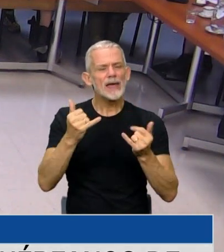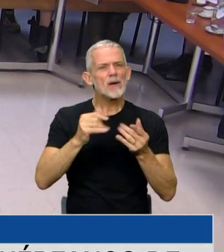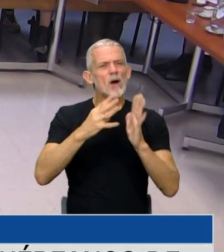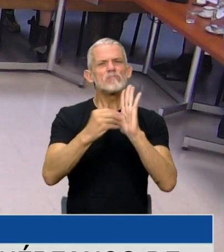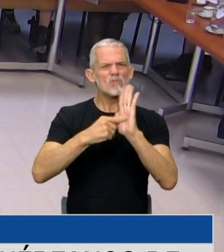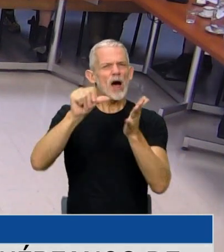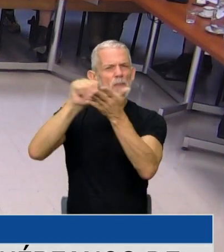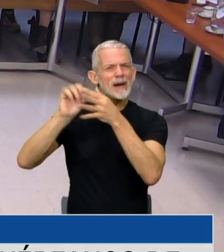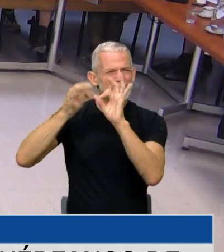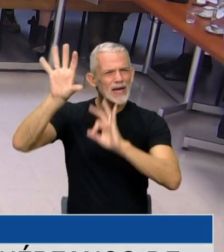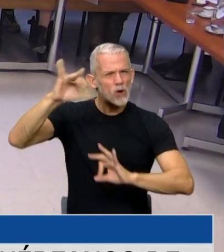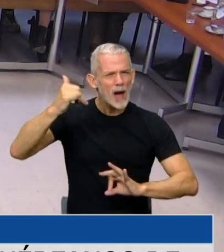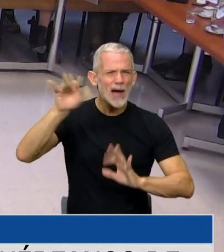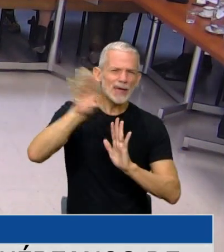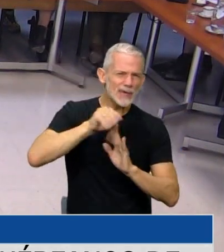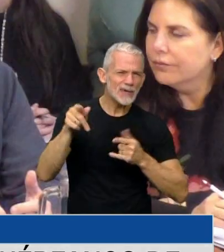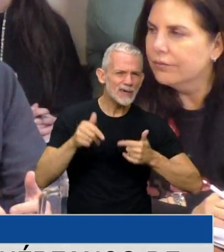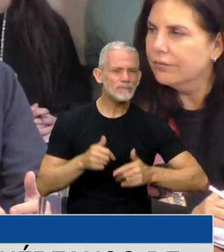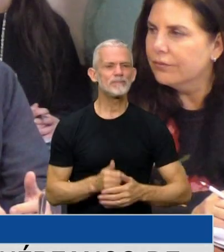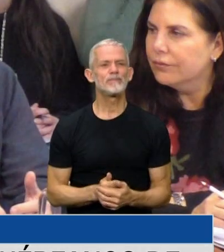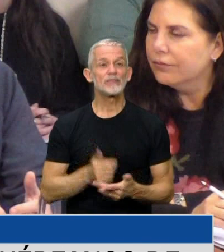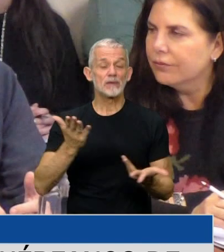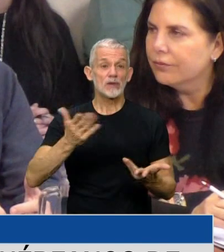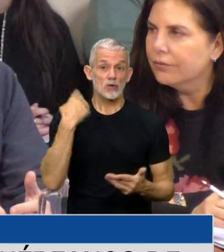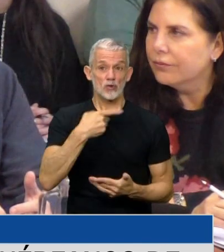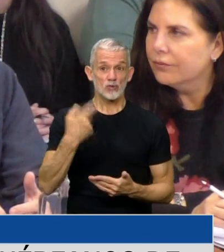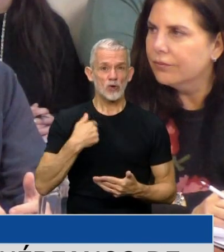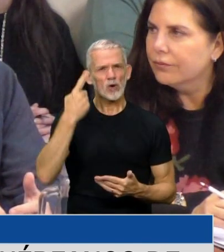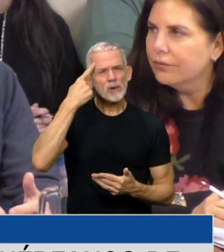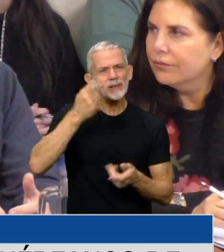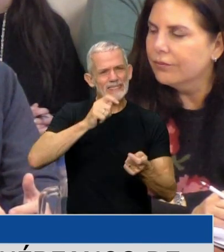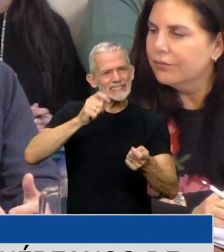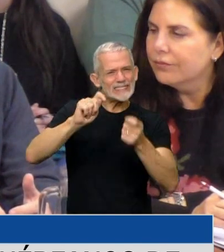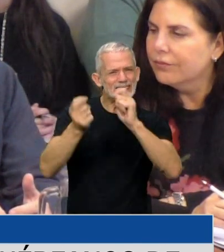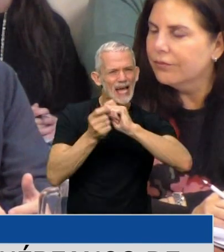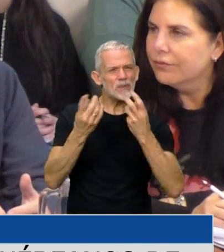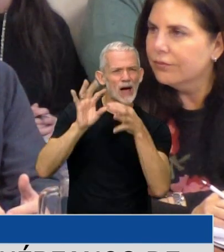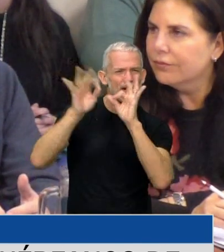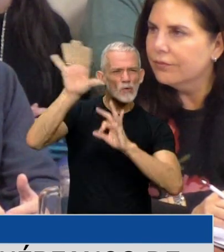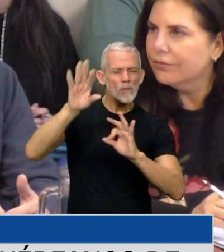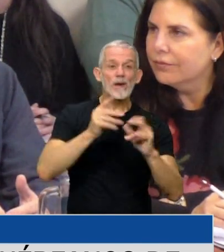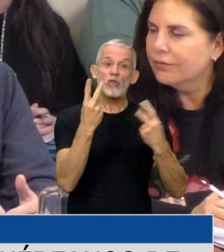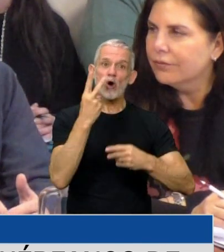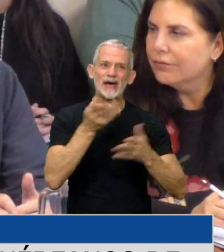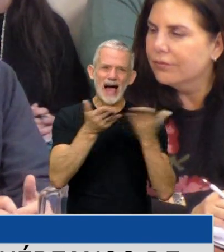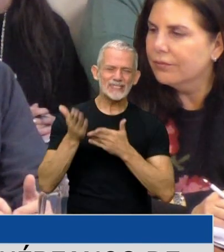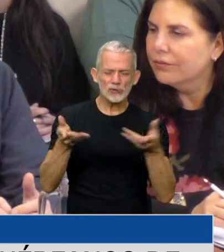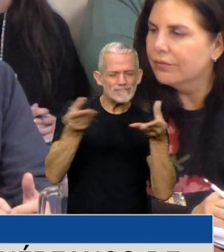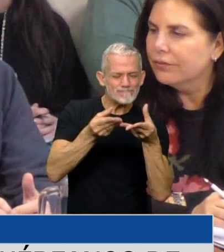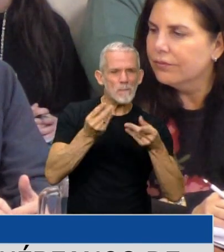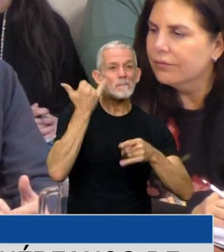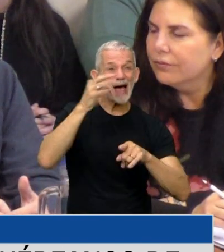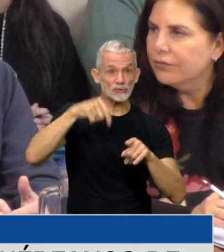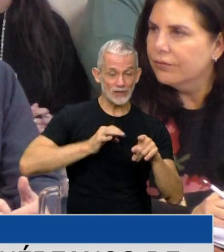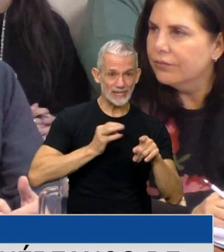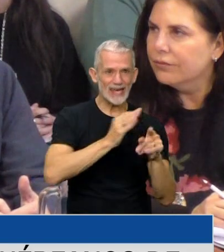modelo en varios países europeos, y nosotros lo fuimos modificando a partir de que se trató dos veces en asesores, se trató en mayo de este